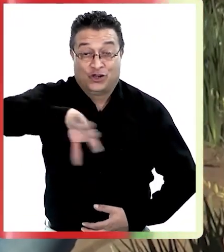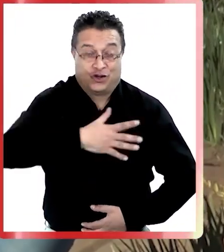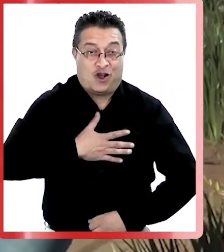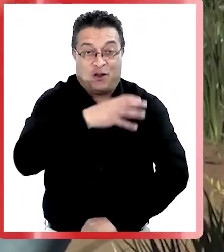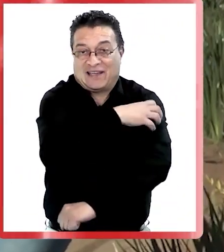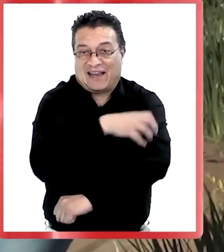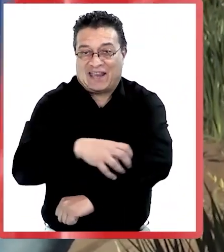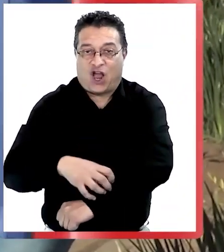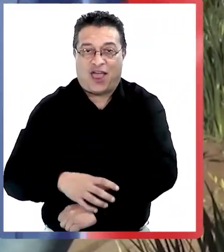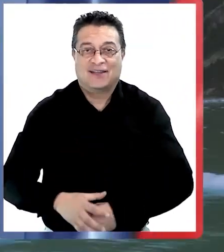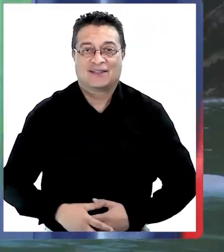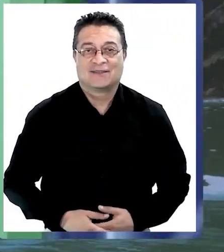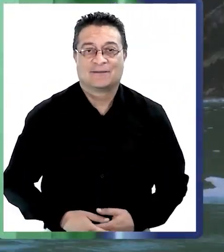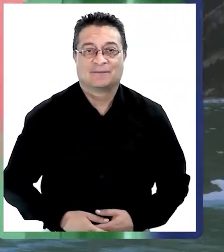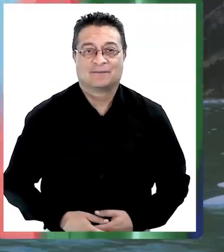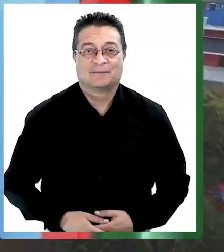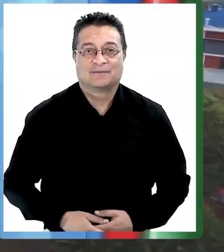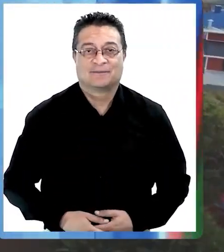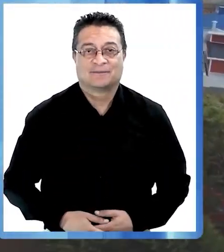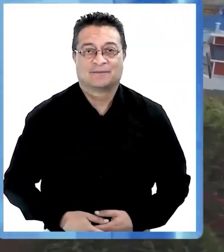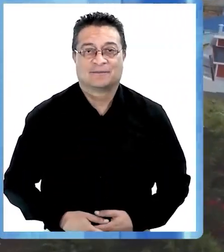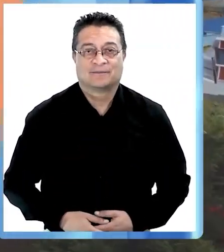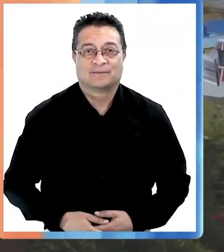Somos las regiones.